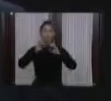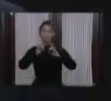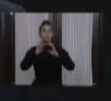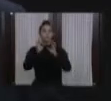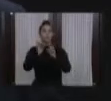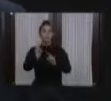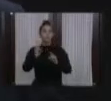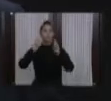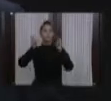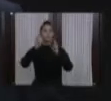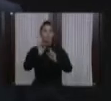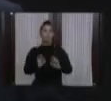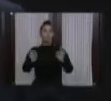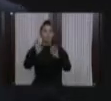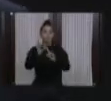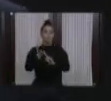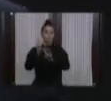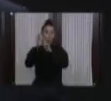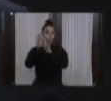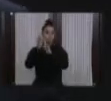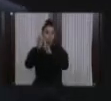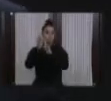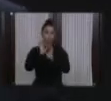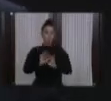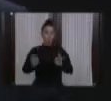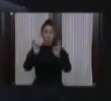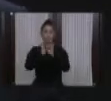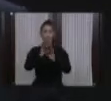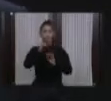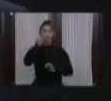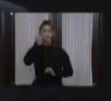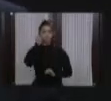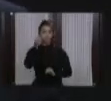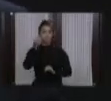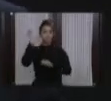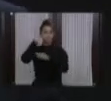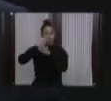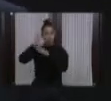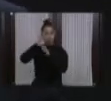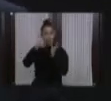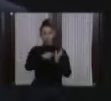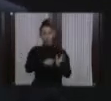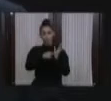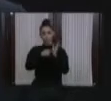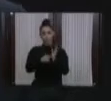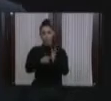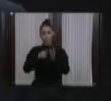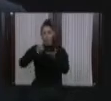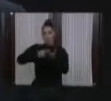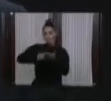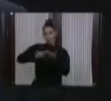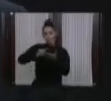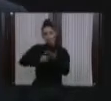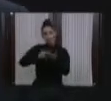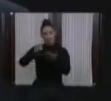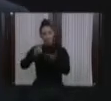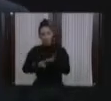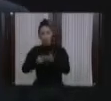ya verán los resultados de méxico porque hay que estudiar virtual para entenderlo cómo es el sistema